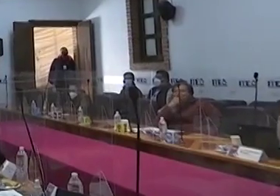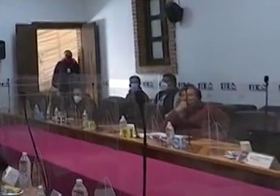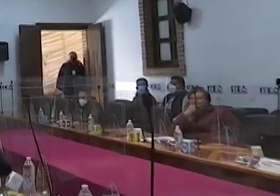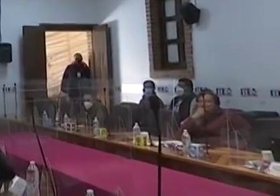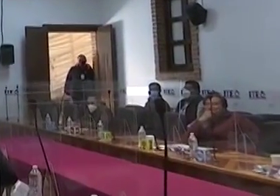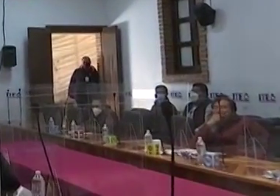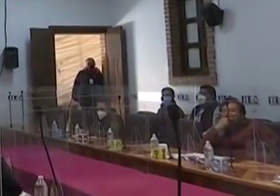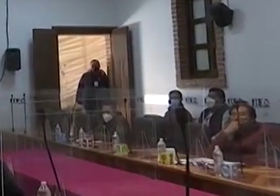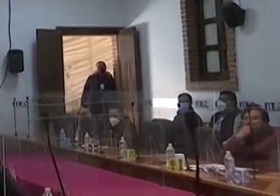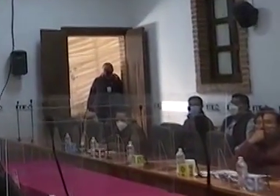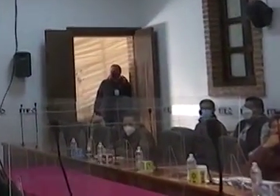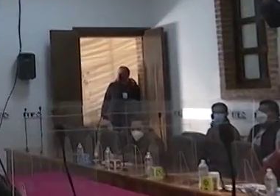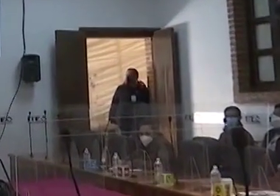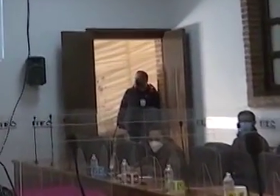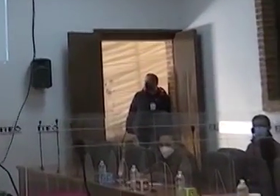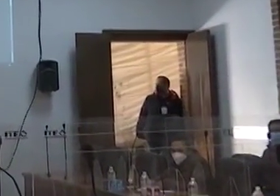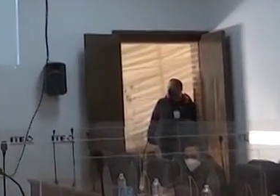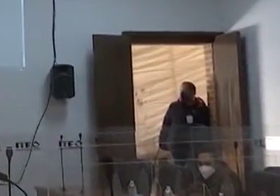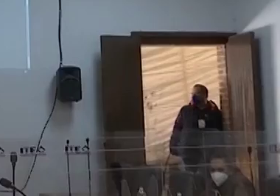el acuerdo